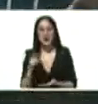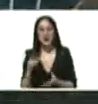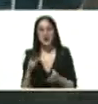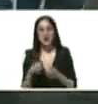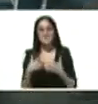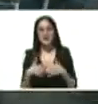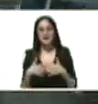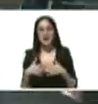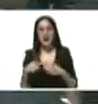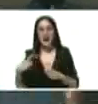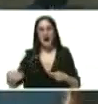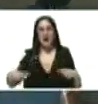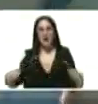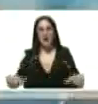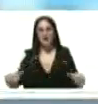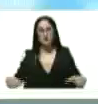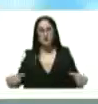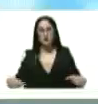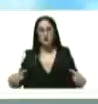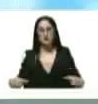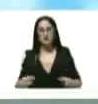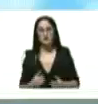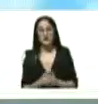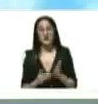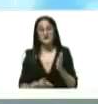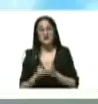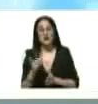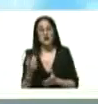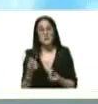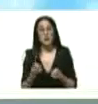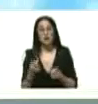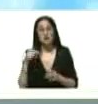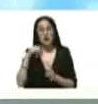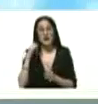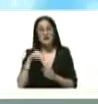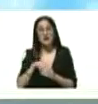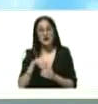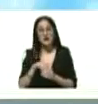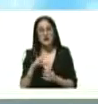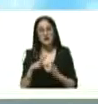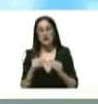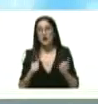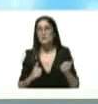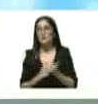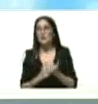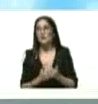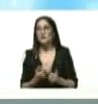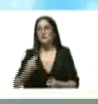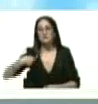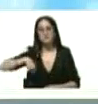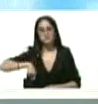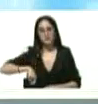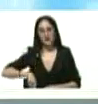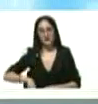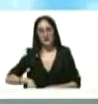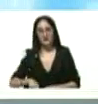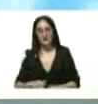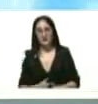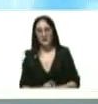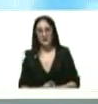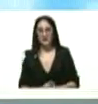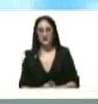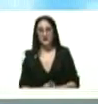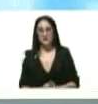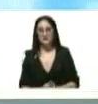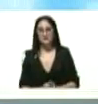Rafael Hernández, desarrollar la vocación productiva interna y contar con todo el apoyo financiero,